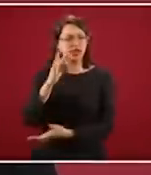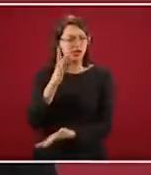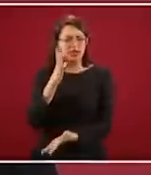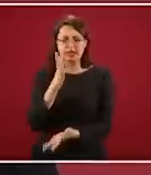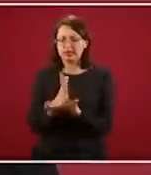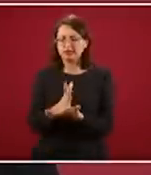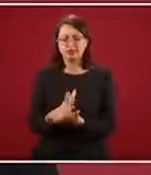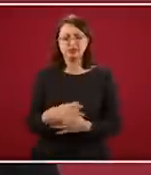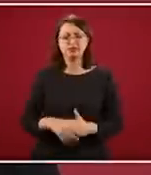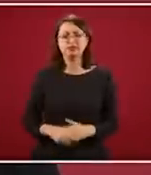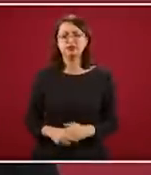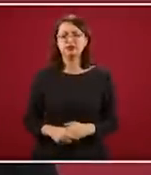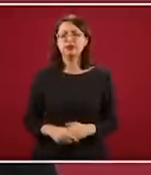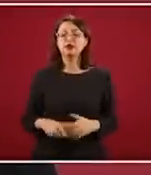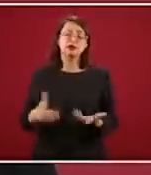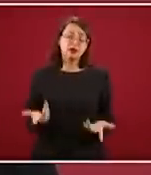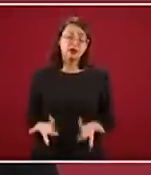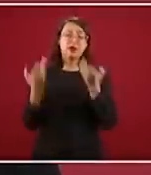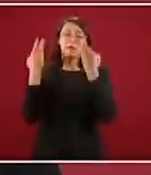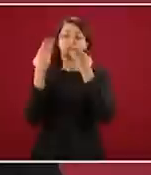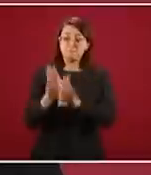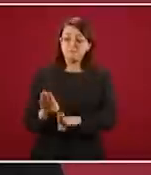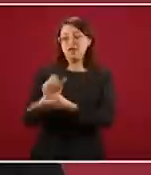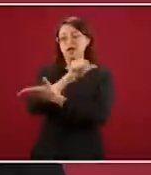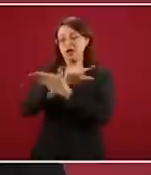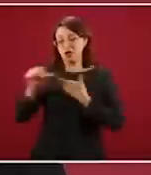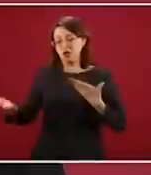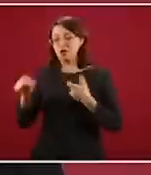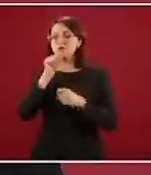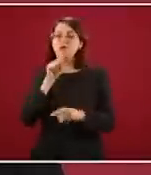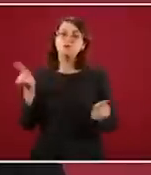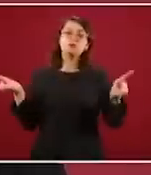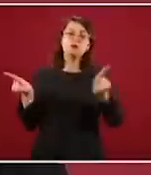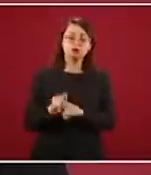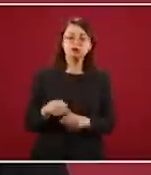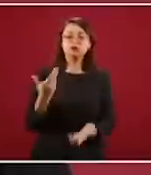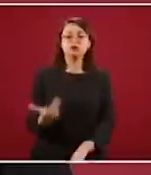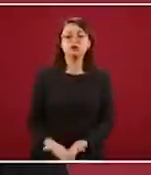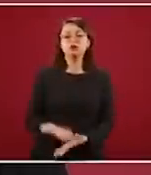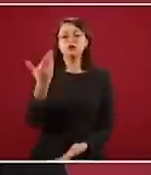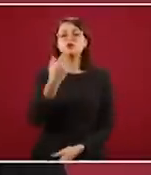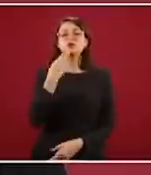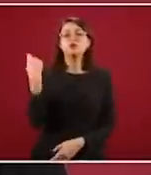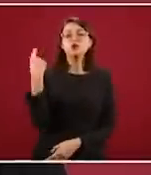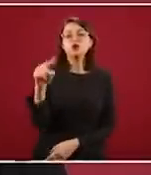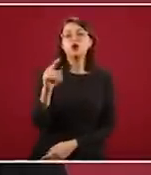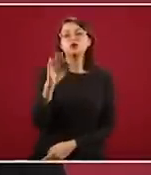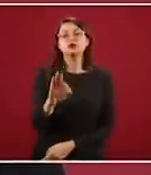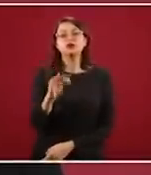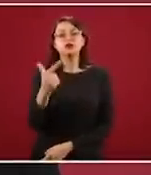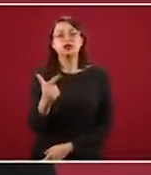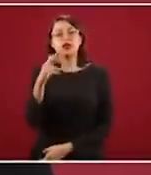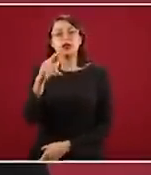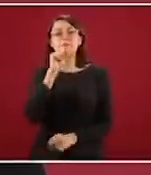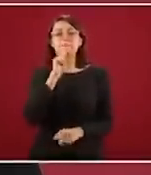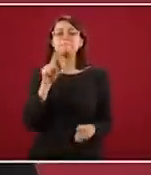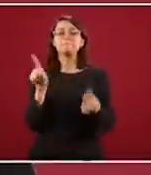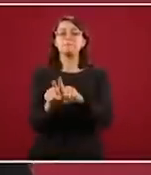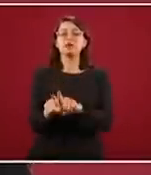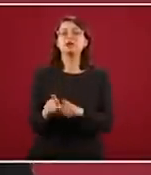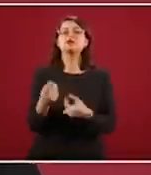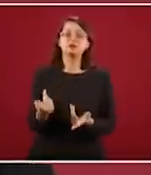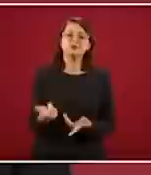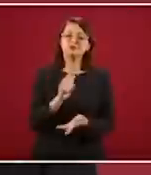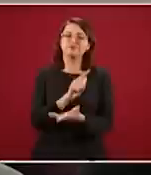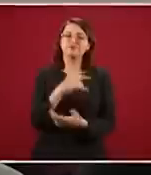generó el acuerdo de bloqueo de cuentas, la denuncia ante la Fiscalía General de la República por diversos delitos, incluyendo, por supuesto, el lavado de